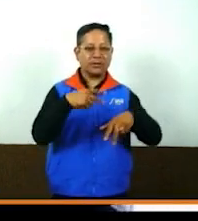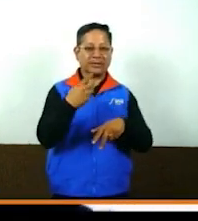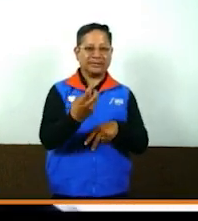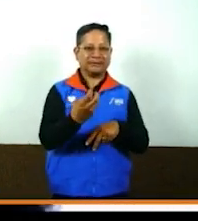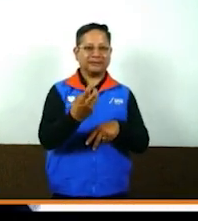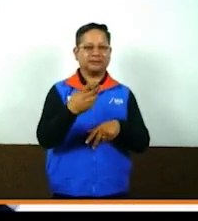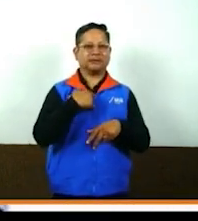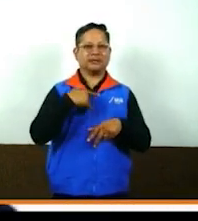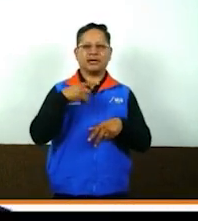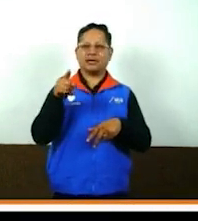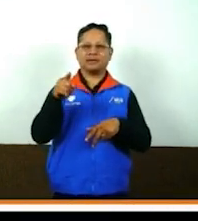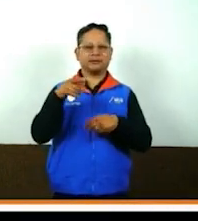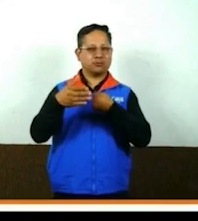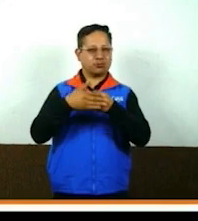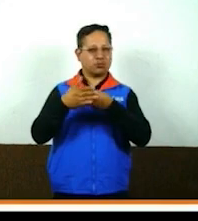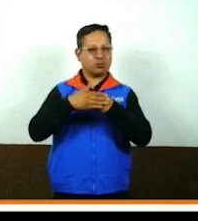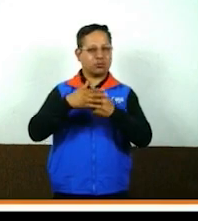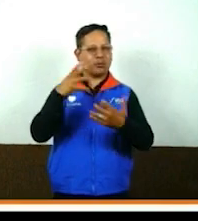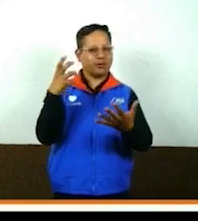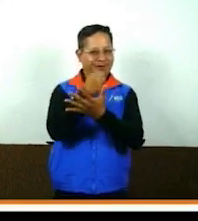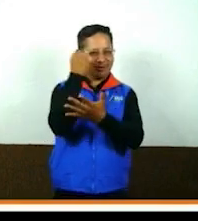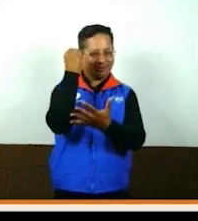fin de semana ganamos, señores.